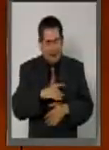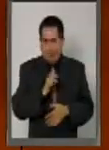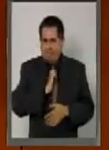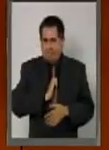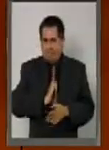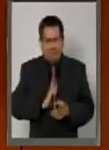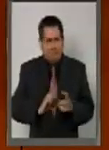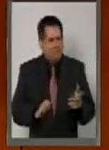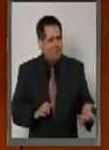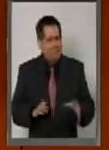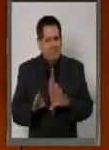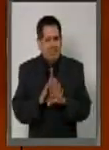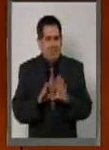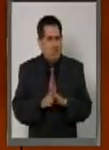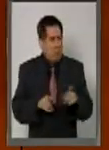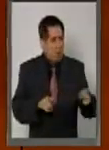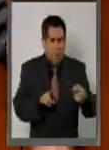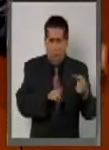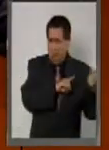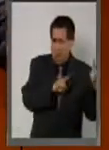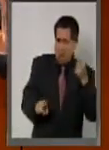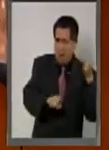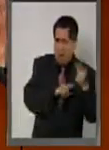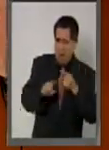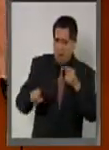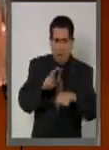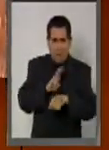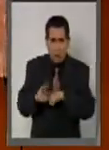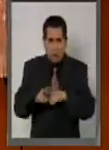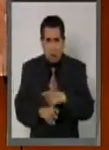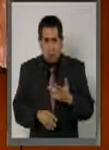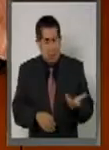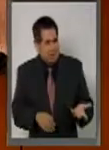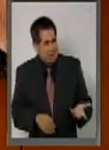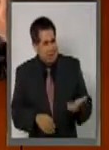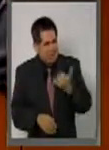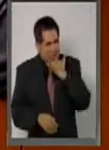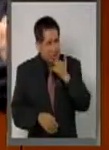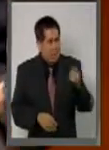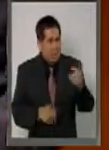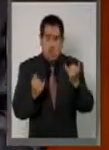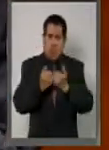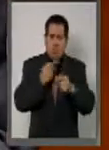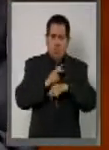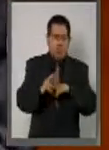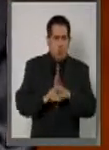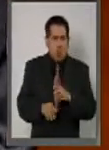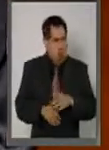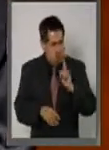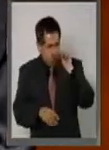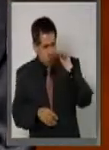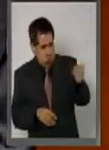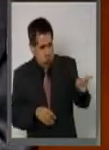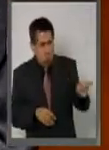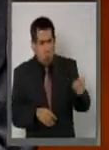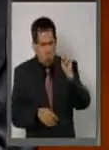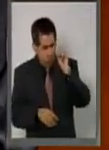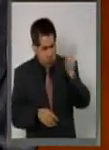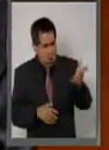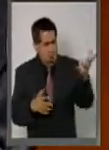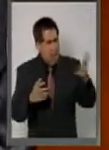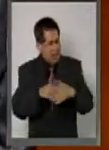mangas de camisa, atacando a Venezuela, y nos van a decir que somos como Venezuela. No, no, no. Usted hizo